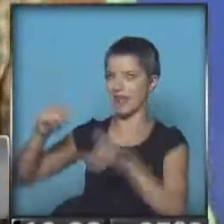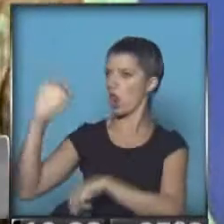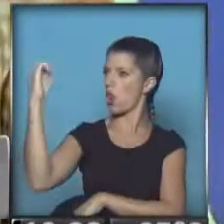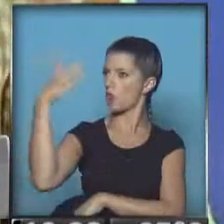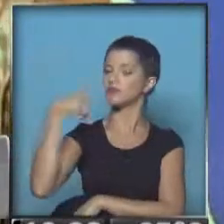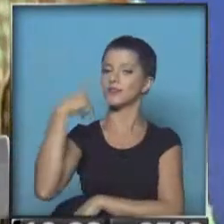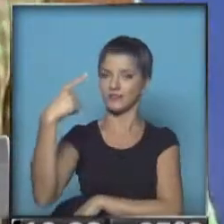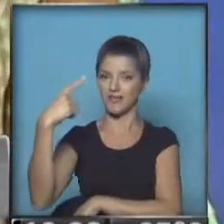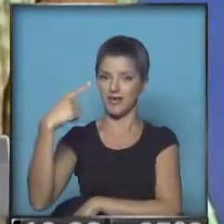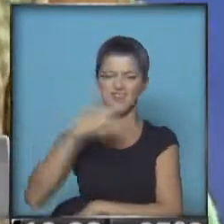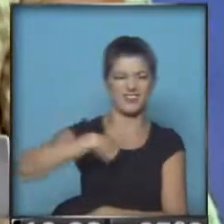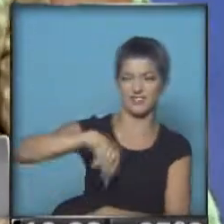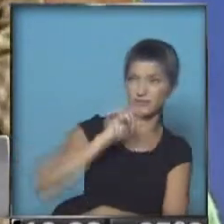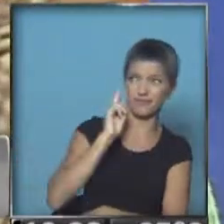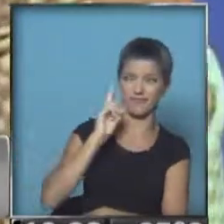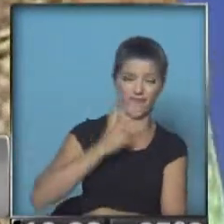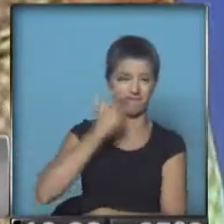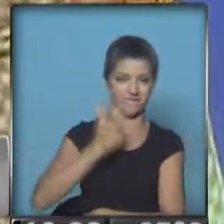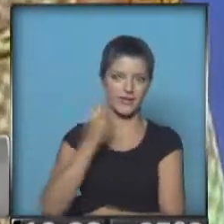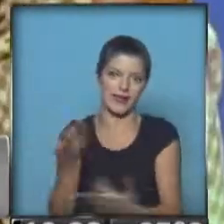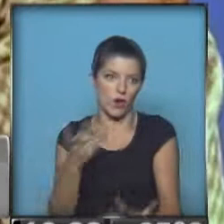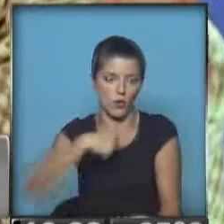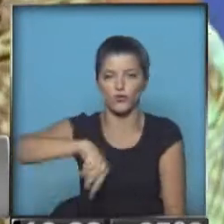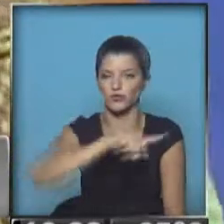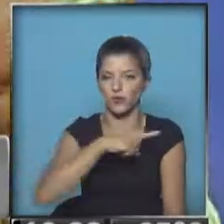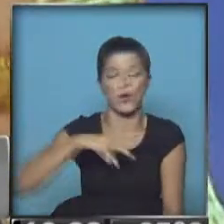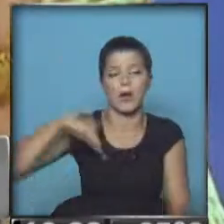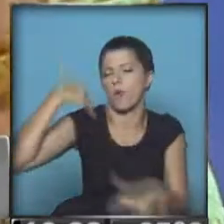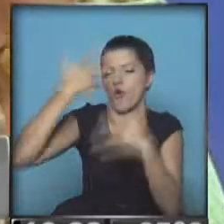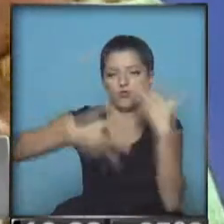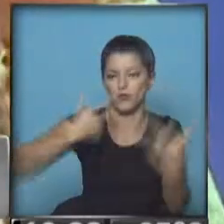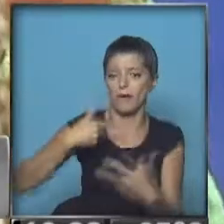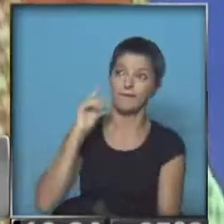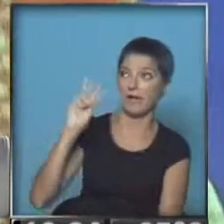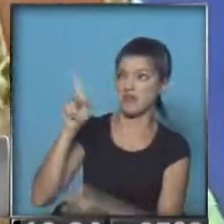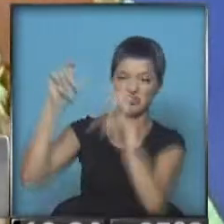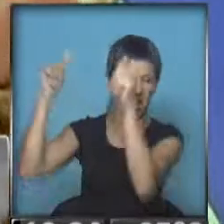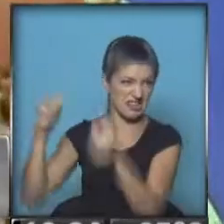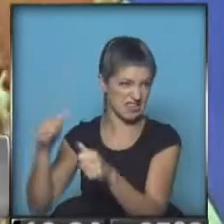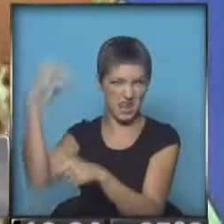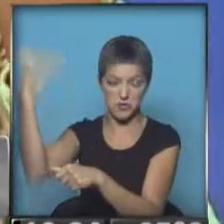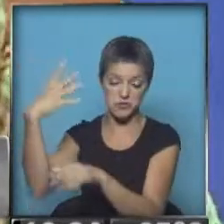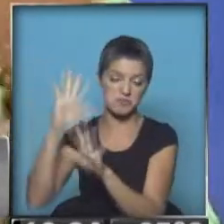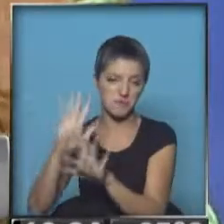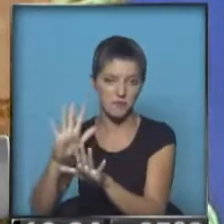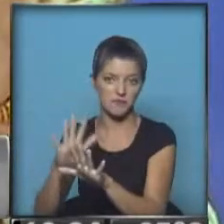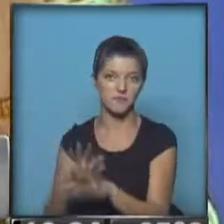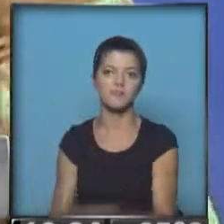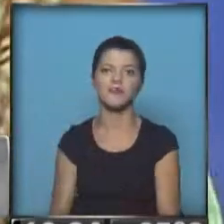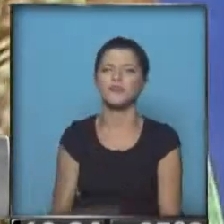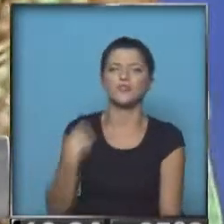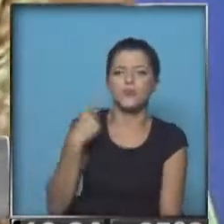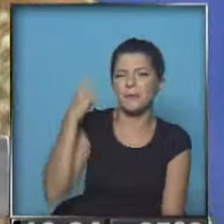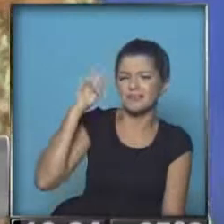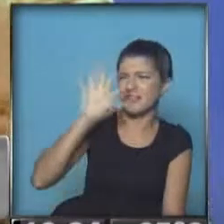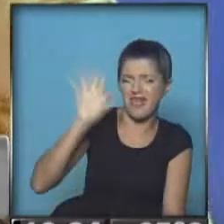y nosotros nos reíamos mucho porque, claro, nosotros estábamos en la revolución, y estamos poniendo carteles luminosos para no creíamos en